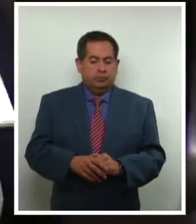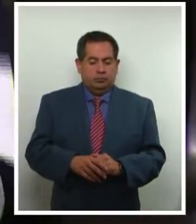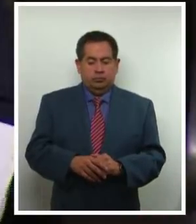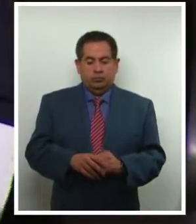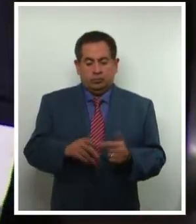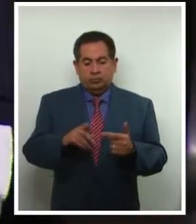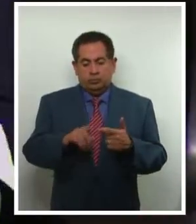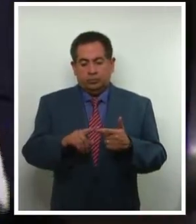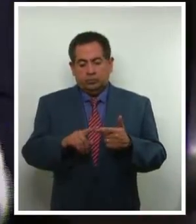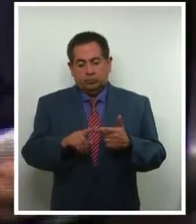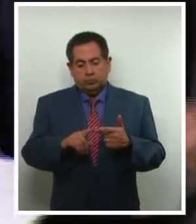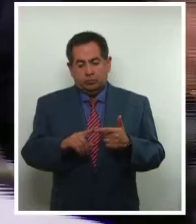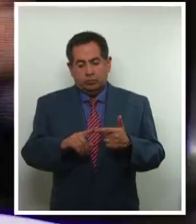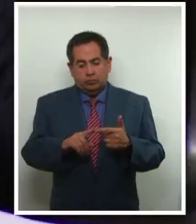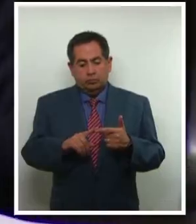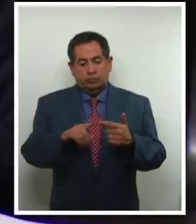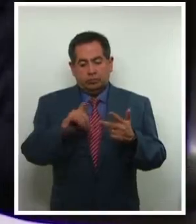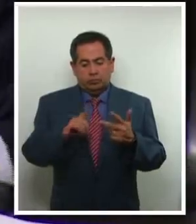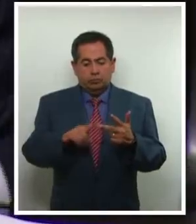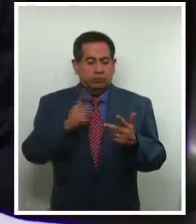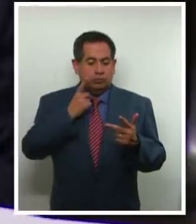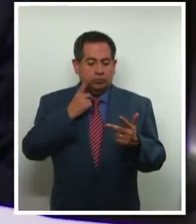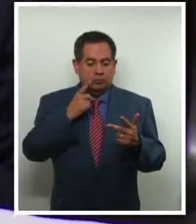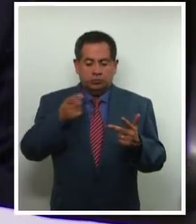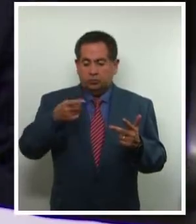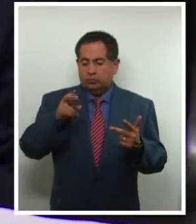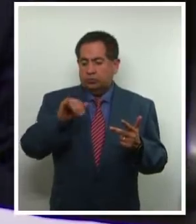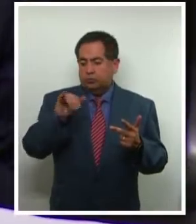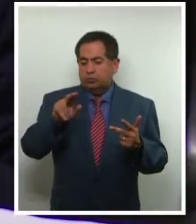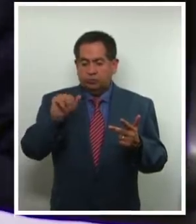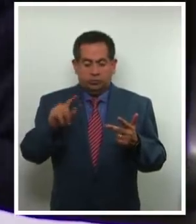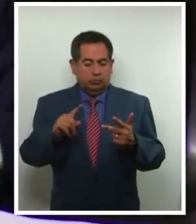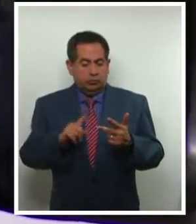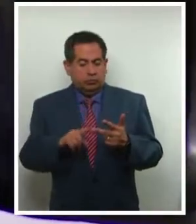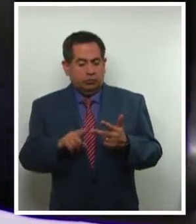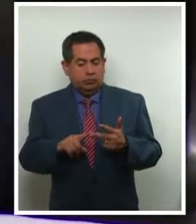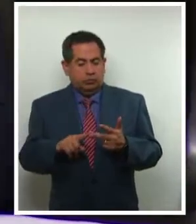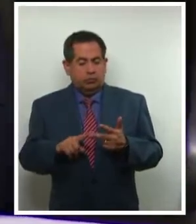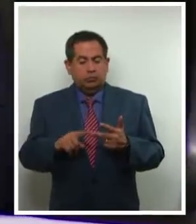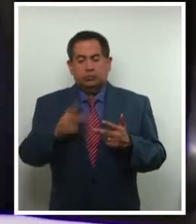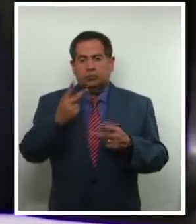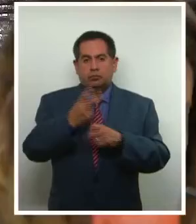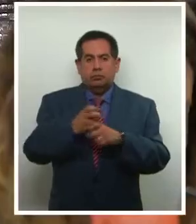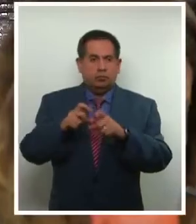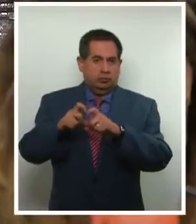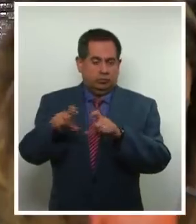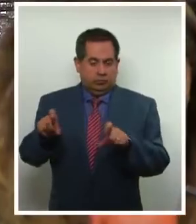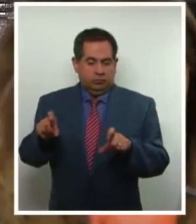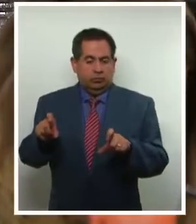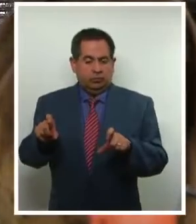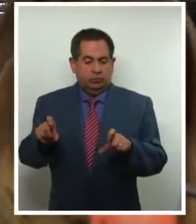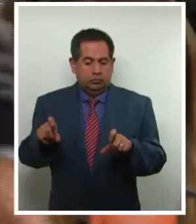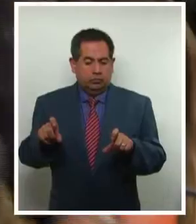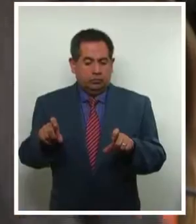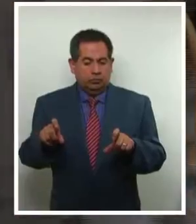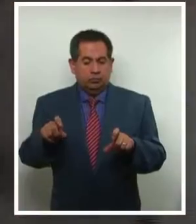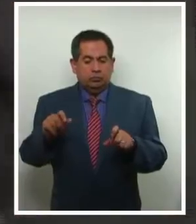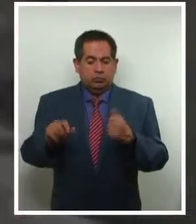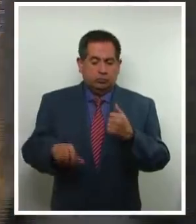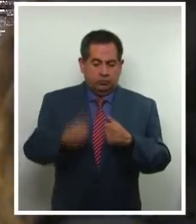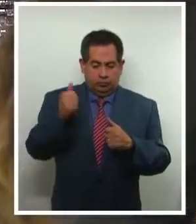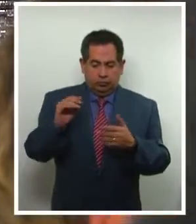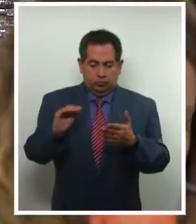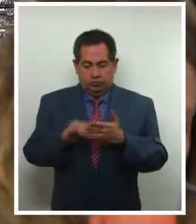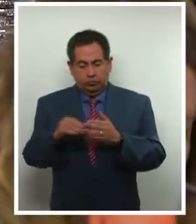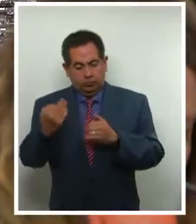perdón, aquí lo tengo, sí, y los del diputado Quijano, que son el segundo párrafo del 11